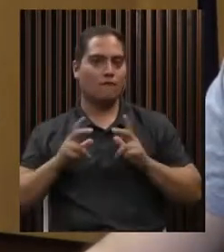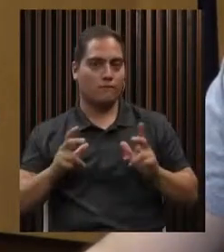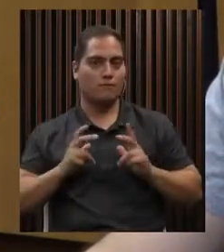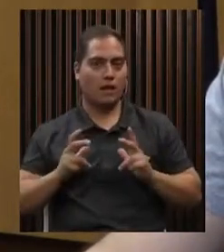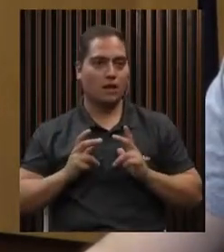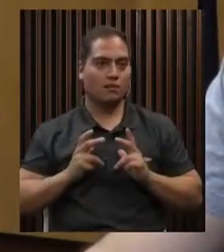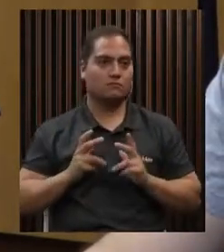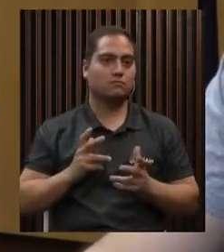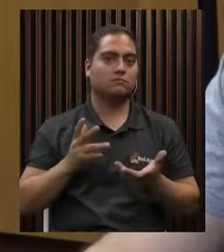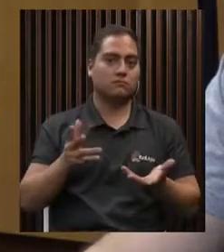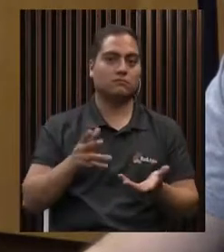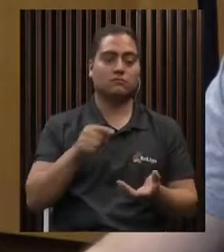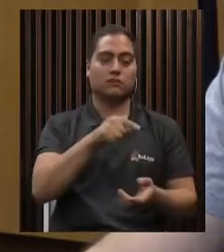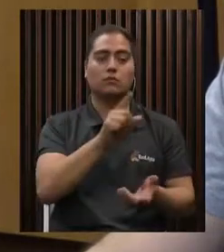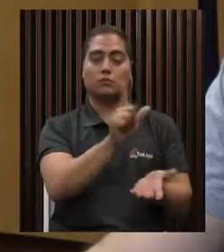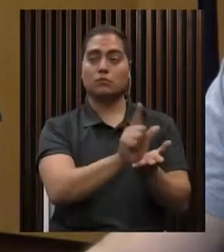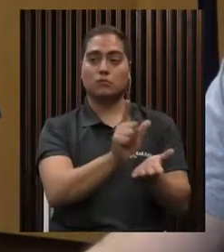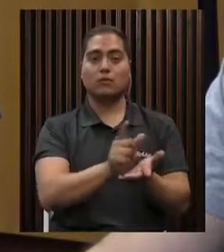más estos lugares.